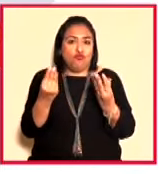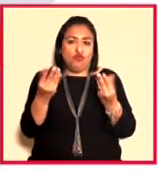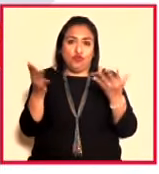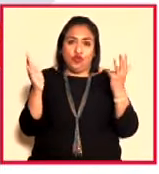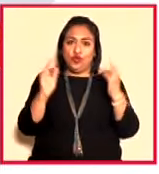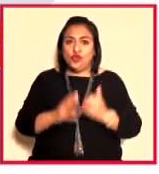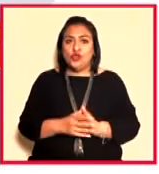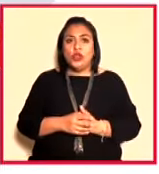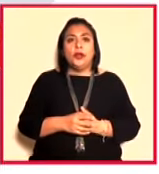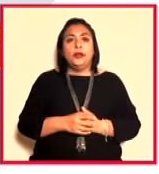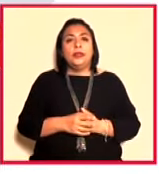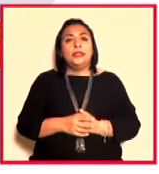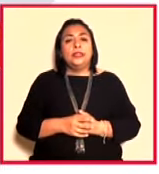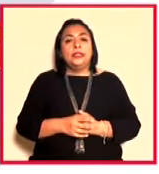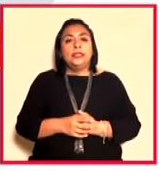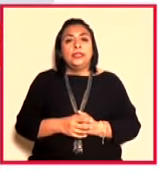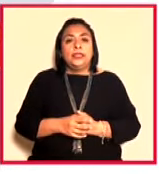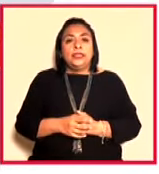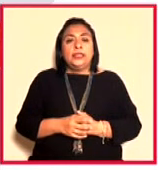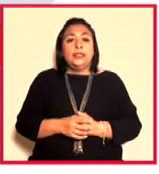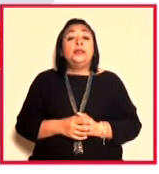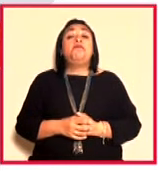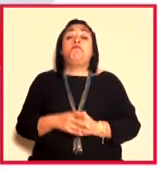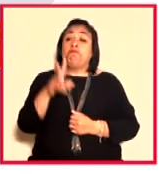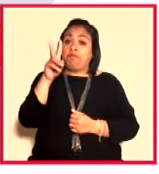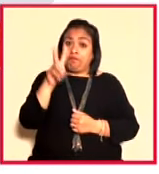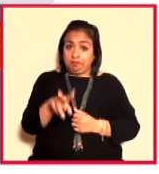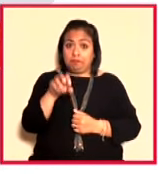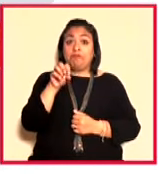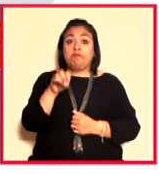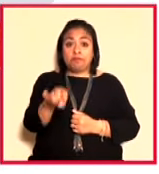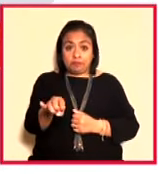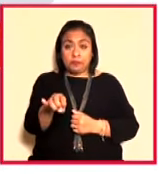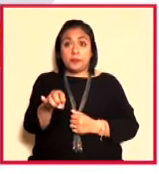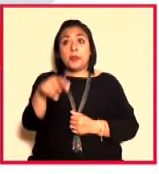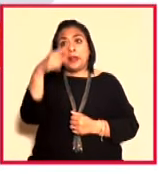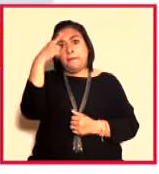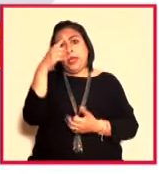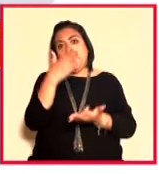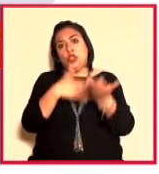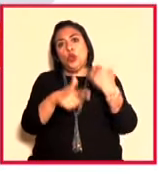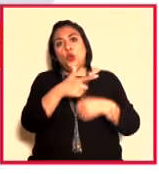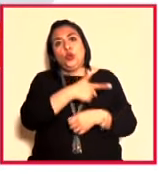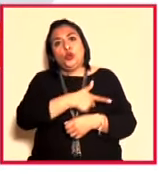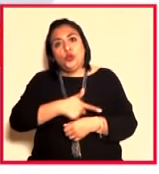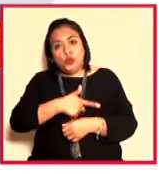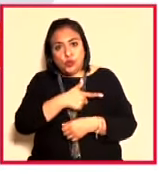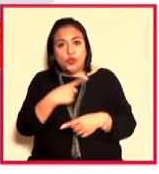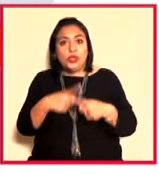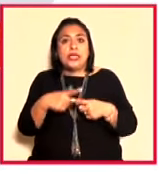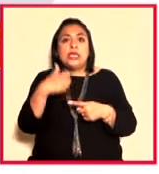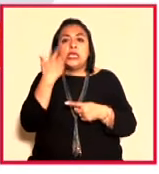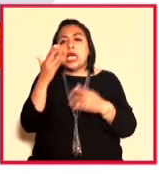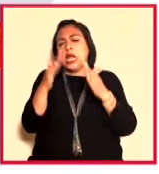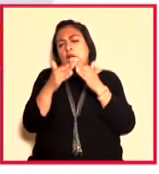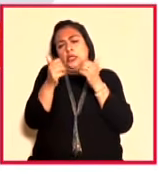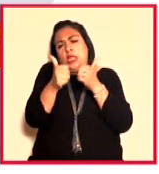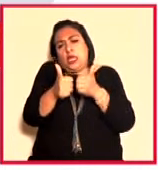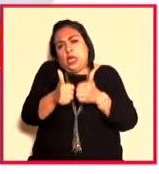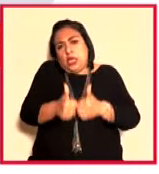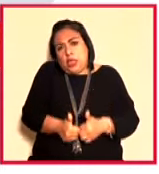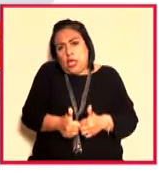Las instalaciones eléctricas. Efectivamente, y bueno, para todos los gustos, para quienes deseen quedarse en casa, para